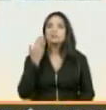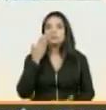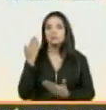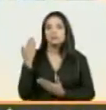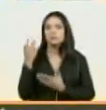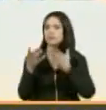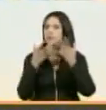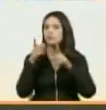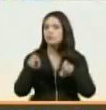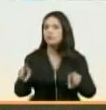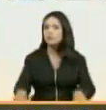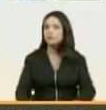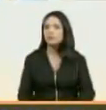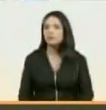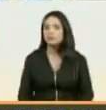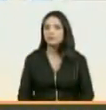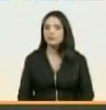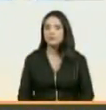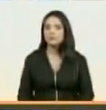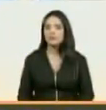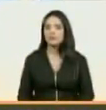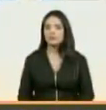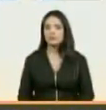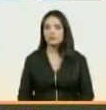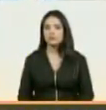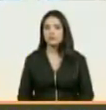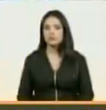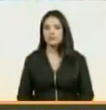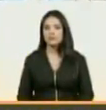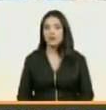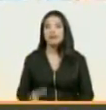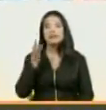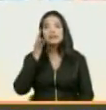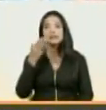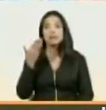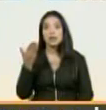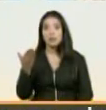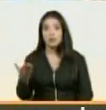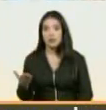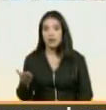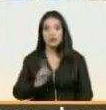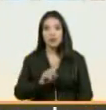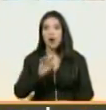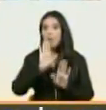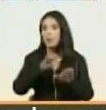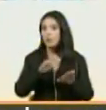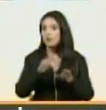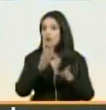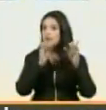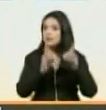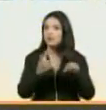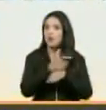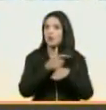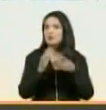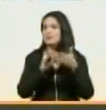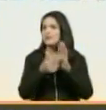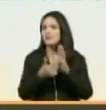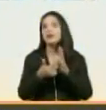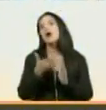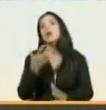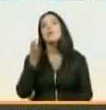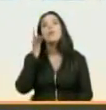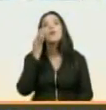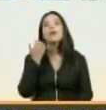esté en contra de las decisiones ejecutivas significa que es una insania mental. ¿Cuáles serían los actos que la fiscal ha cometido que usted consideraría como